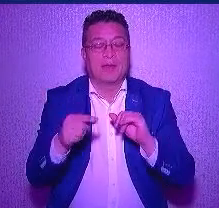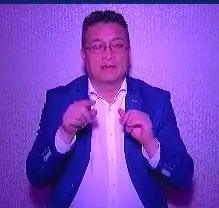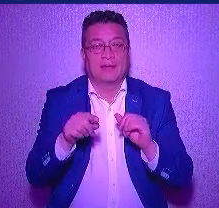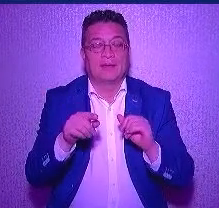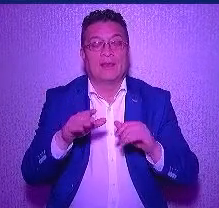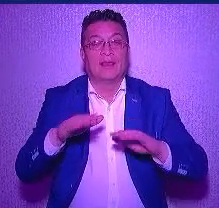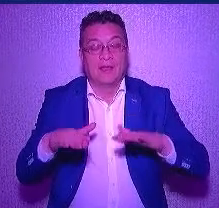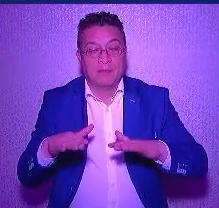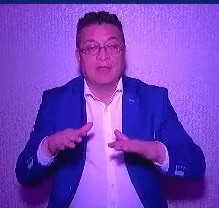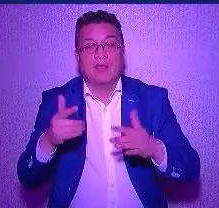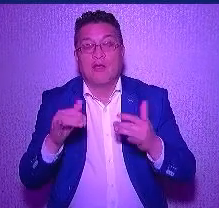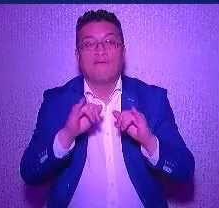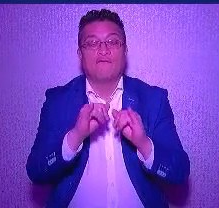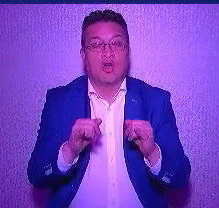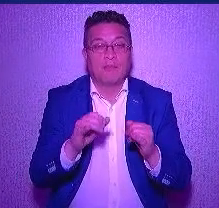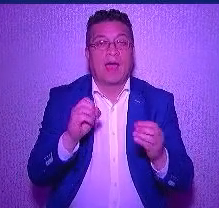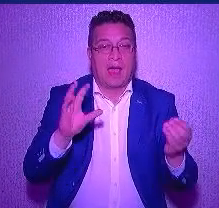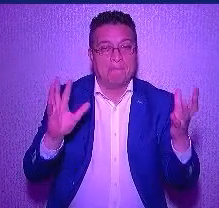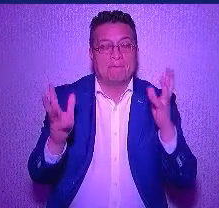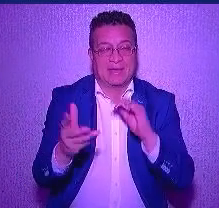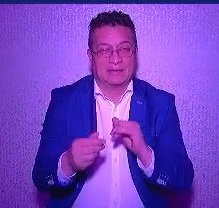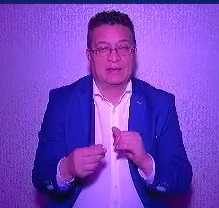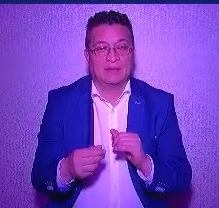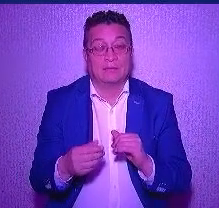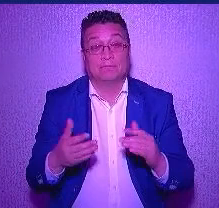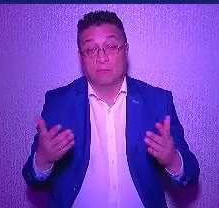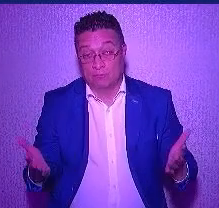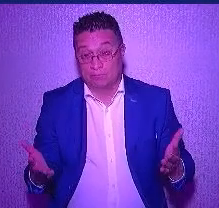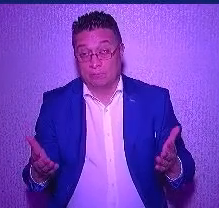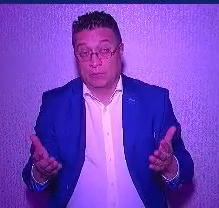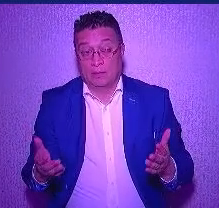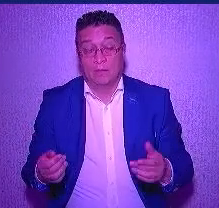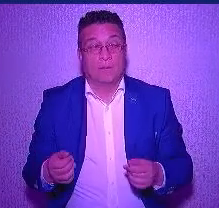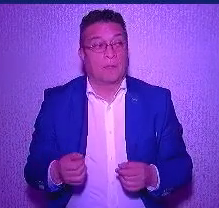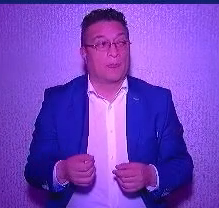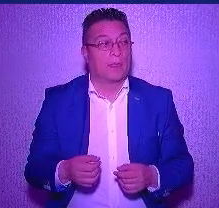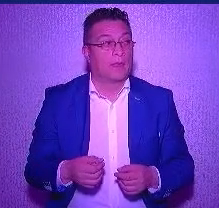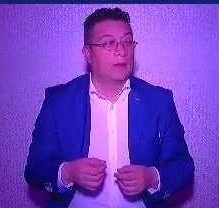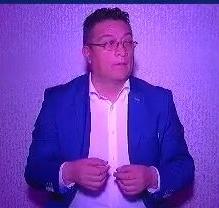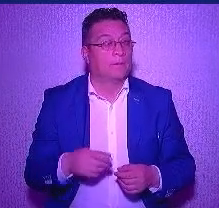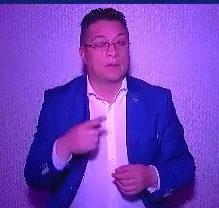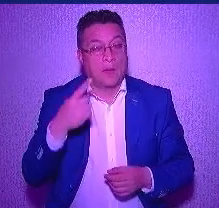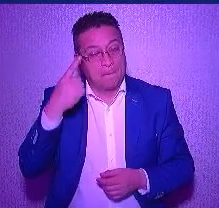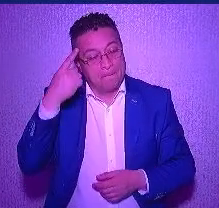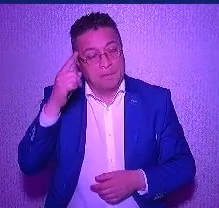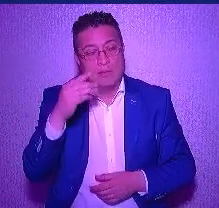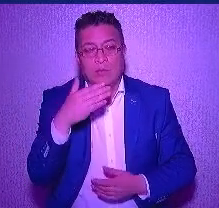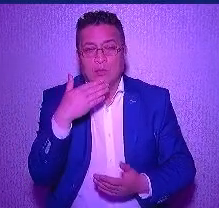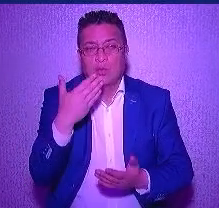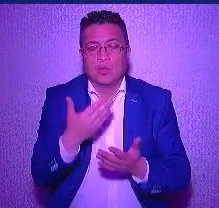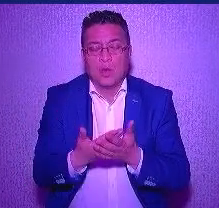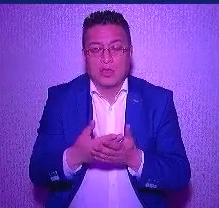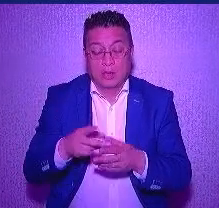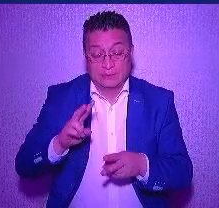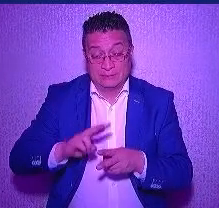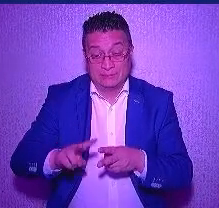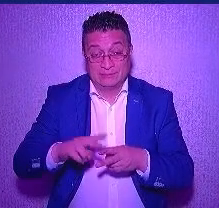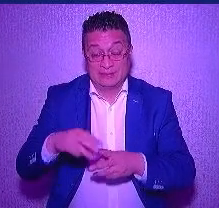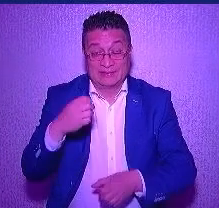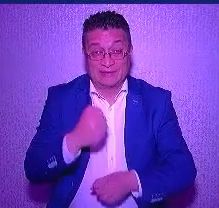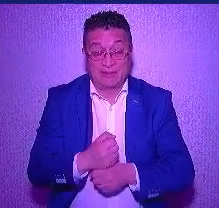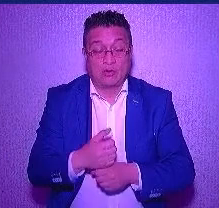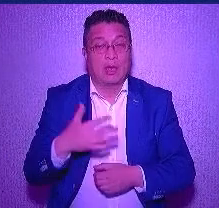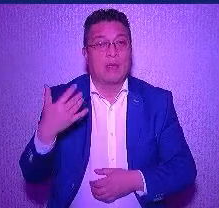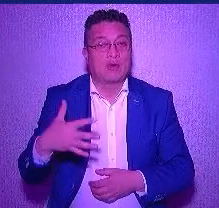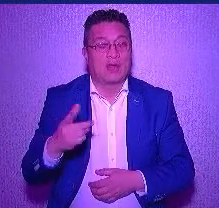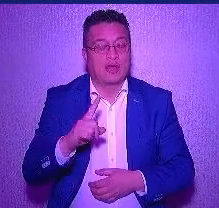de sistemas que están en mi ambiente muy bien pero cuando hacemos este tipo de trabajo es importante no perder